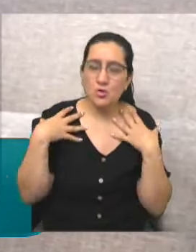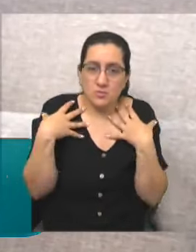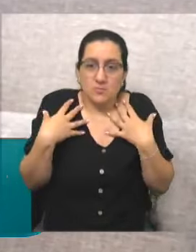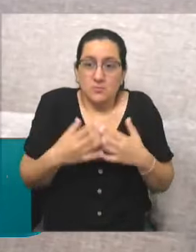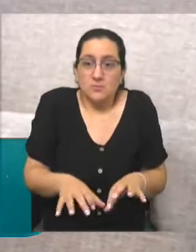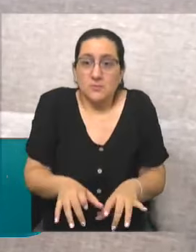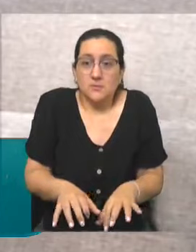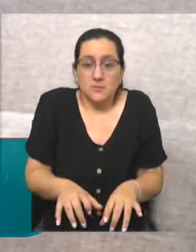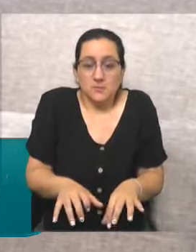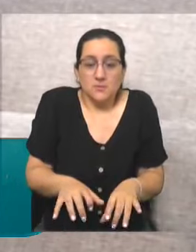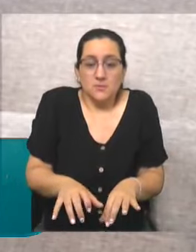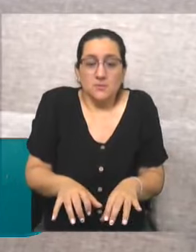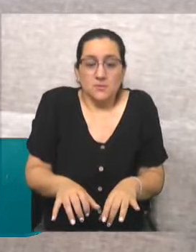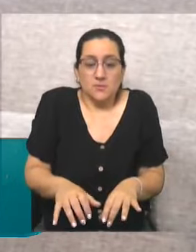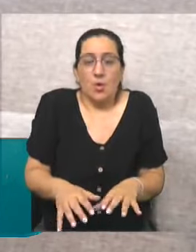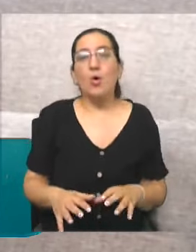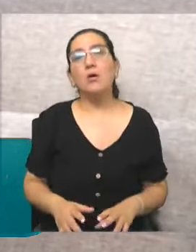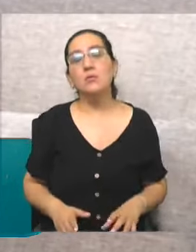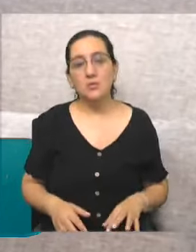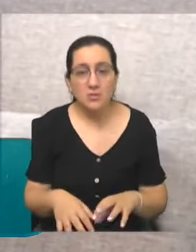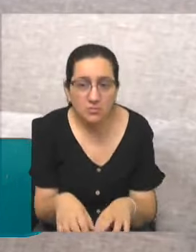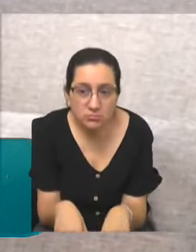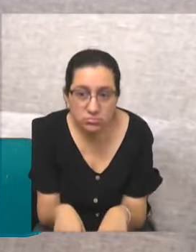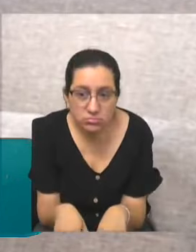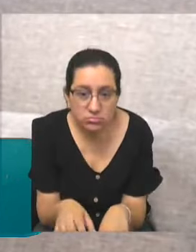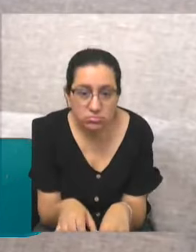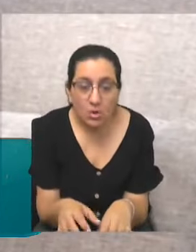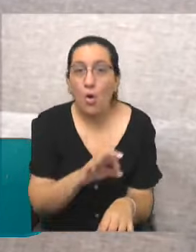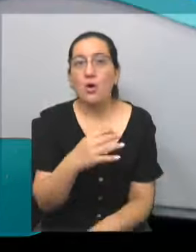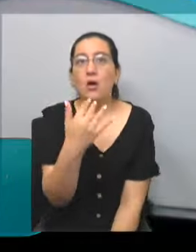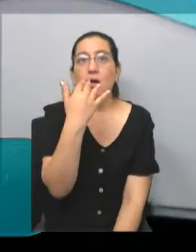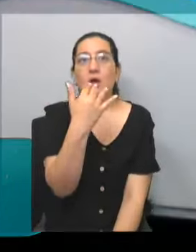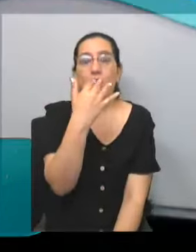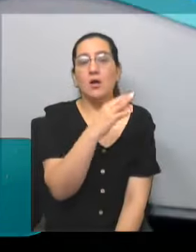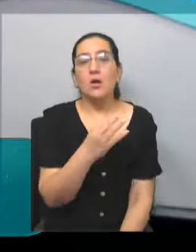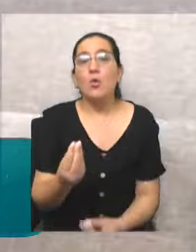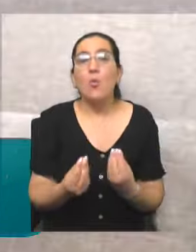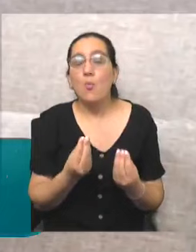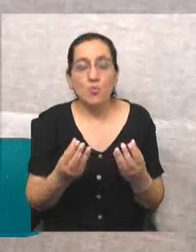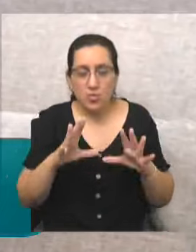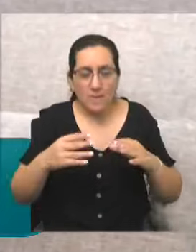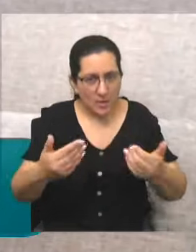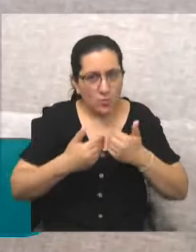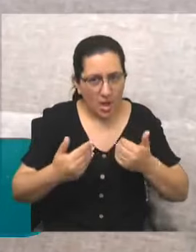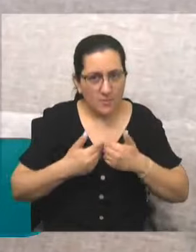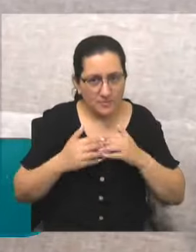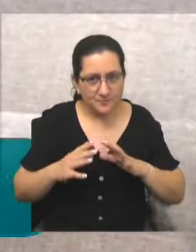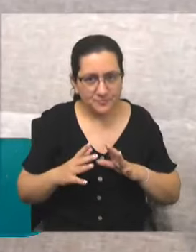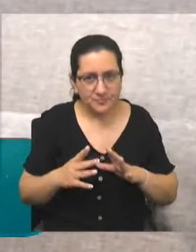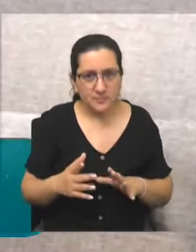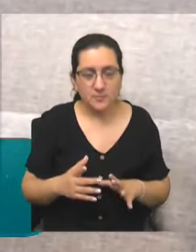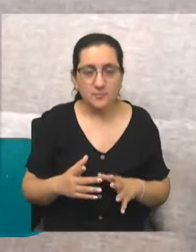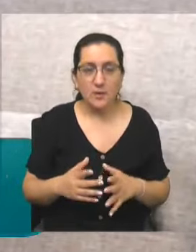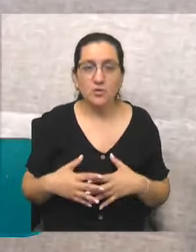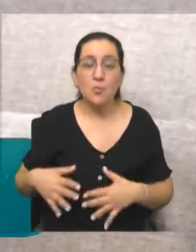elevados mucho rato. Sí. ¿Cómo, cómo estoy con mi respiración? ¿Cómo estoy sentado? Exacto, ¿cómo estoy sentado? Ta. Si he podido cambiar de